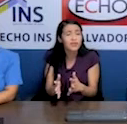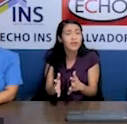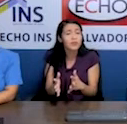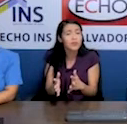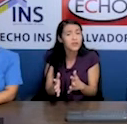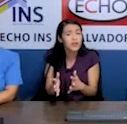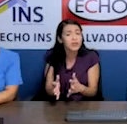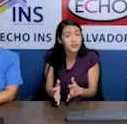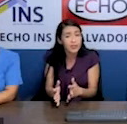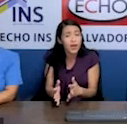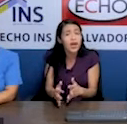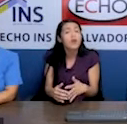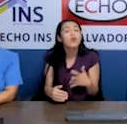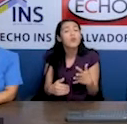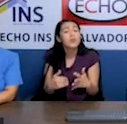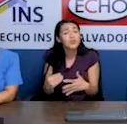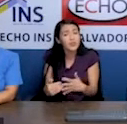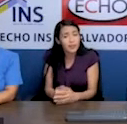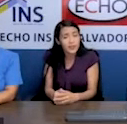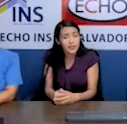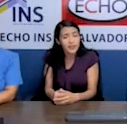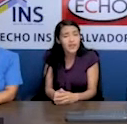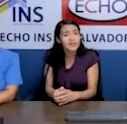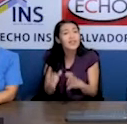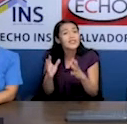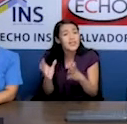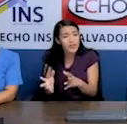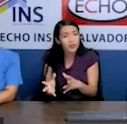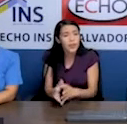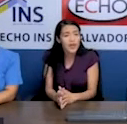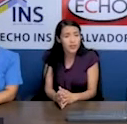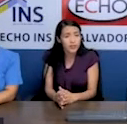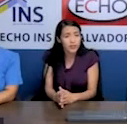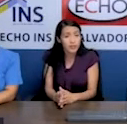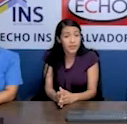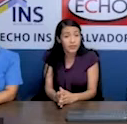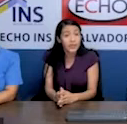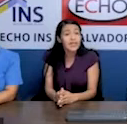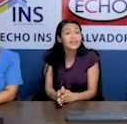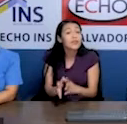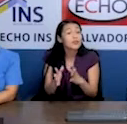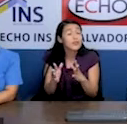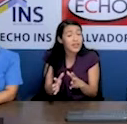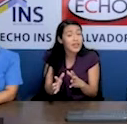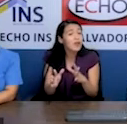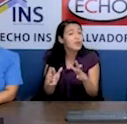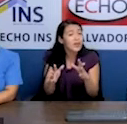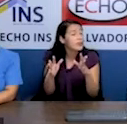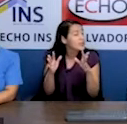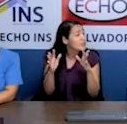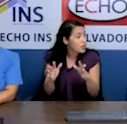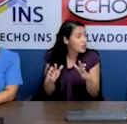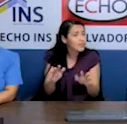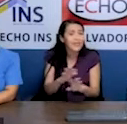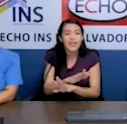de actividad convulsiva continua o convulsiones repetitivas sin recuperar el conocimiento. Se considera